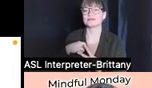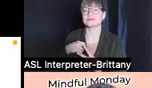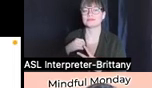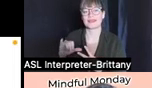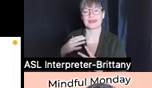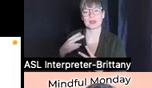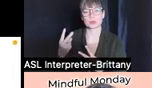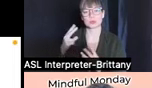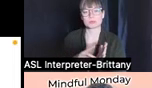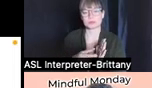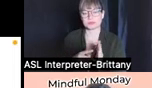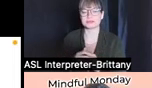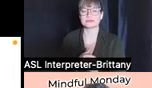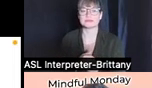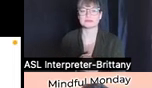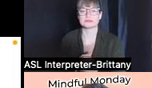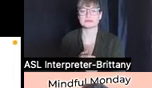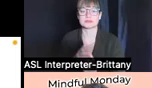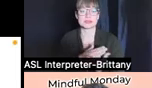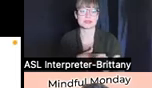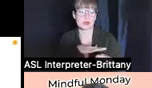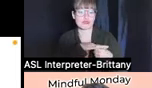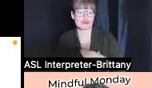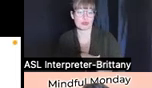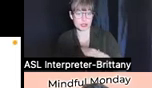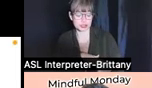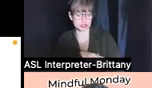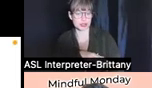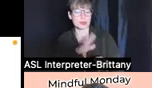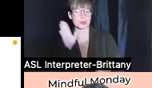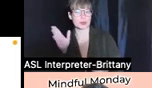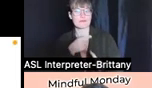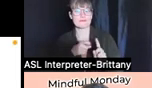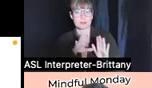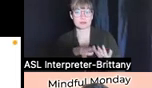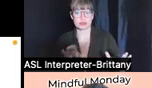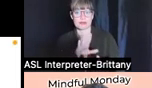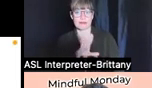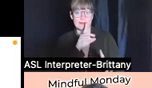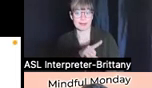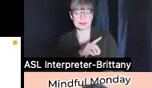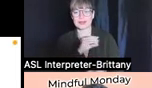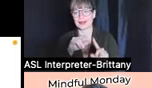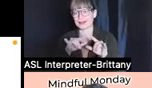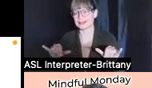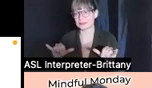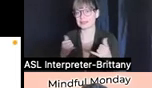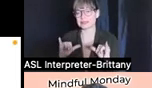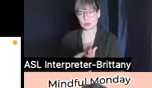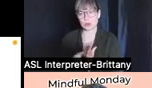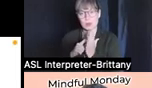dos opciones para dos propósitos. Quita la presión del niño para formular una respuesta y al mismo